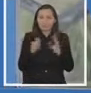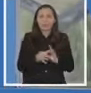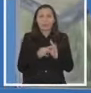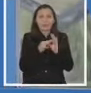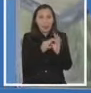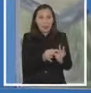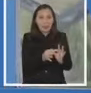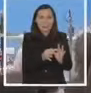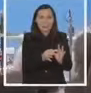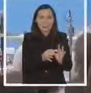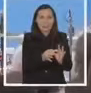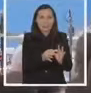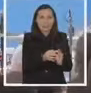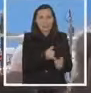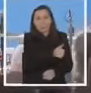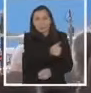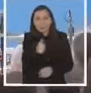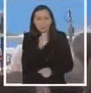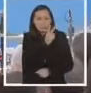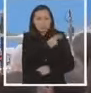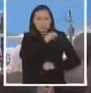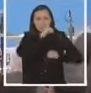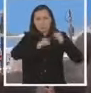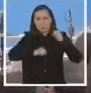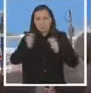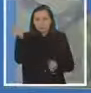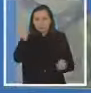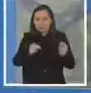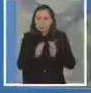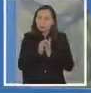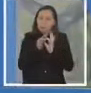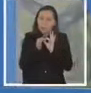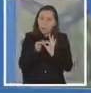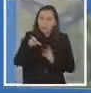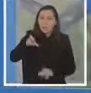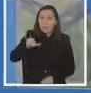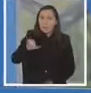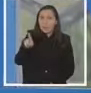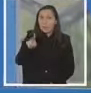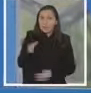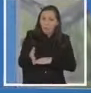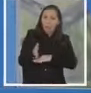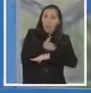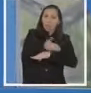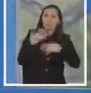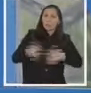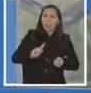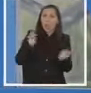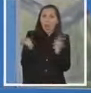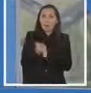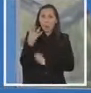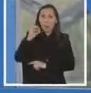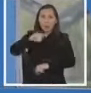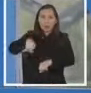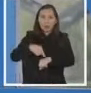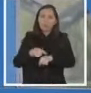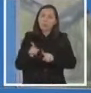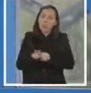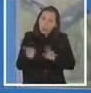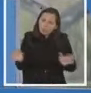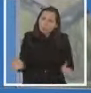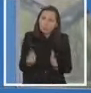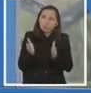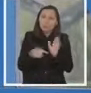Muchas gracias a todos los empleadores, a todas las pymes que se adelantaron, a todas las pymes que también empujaron